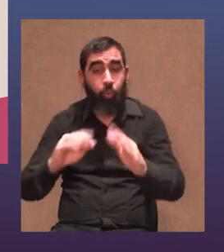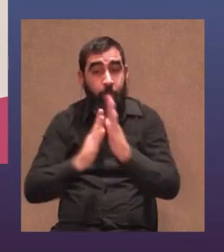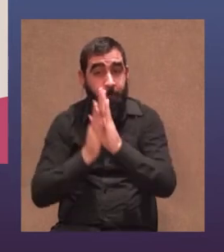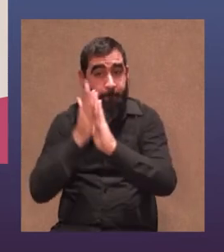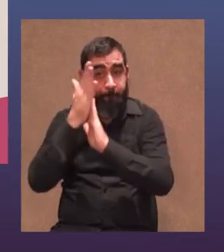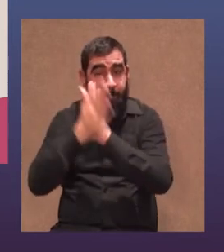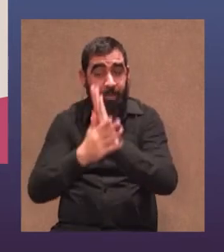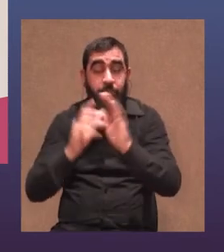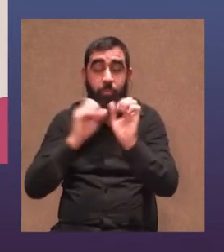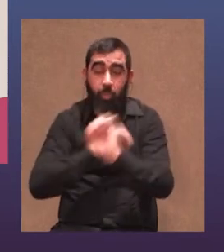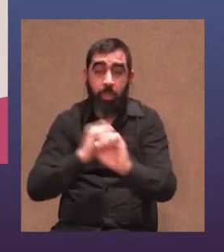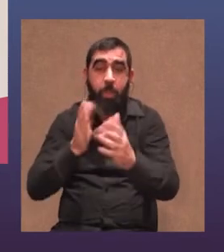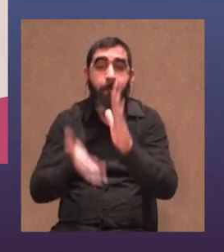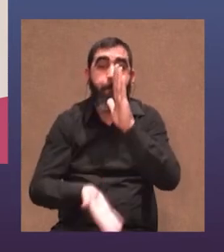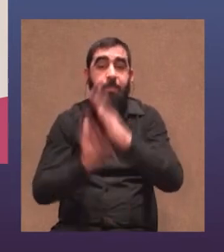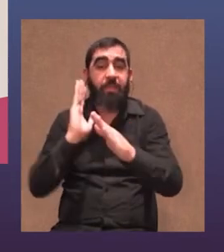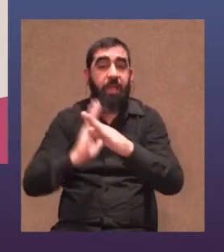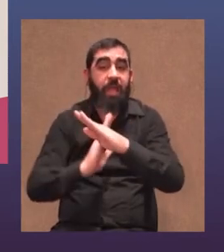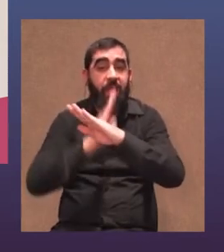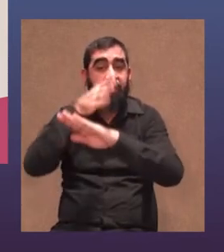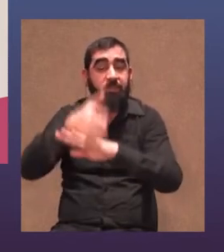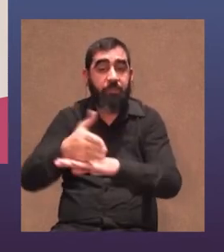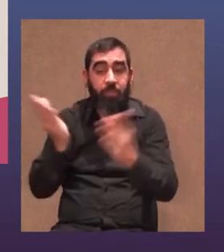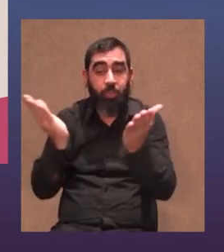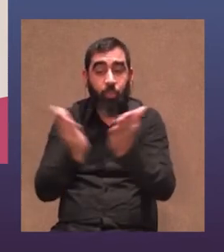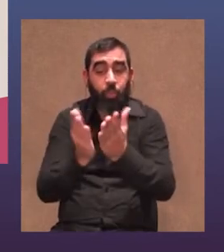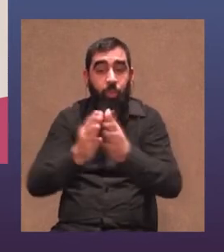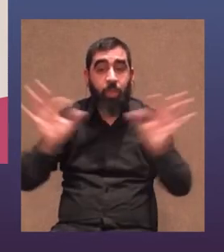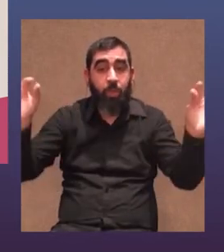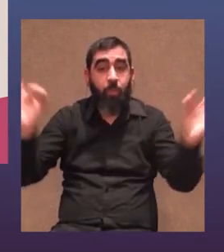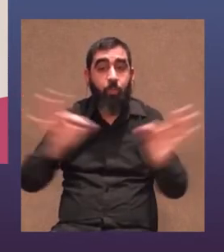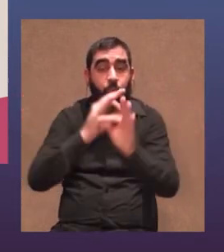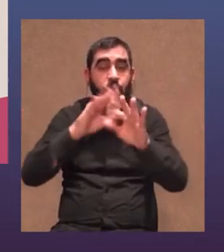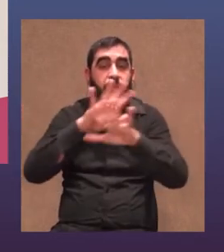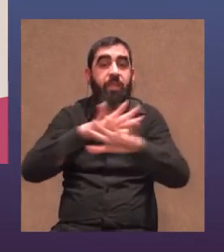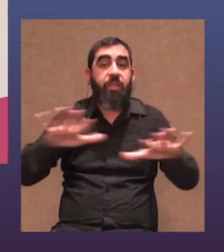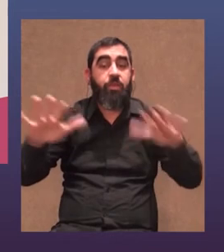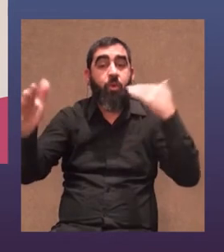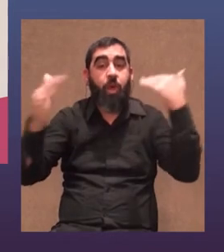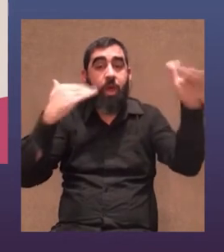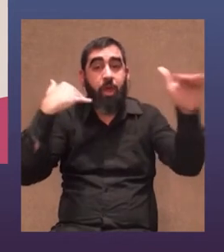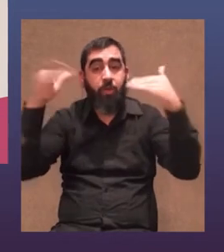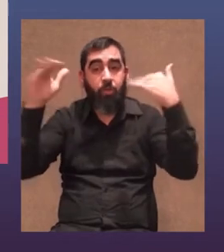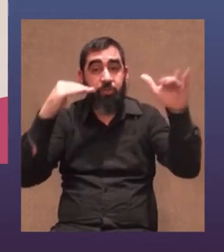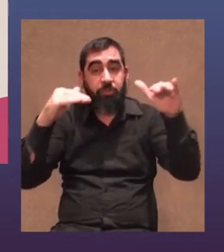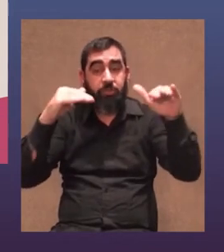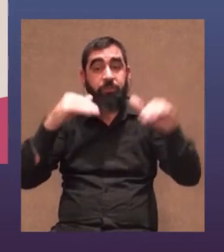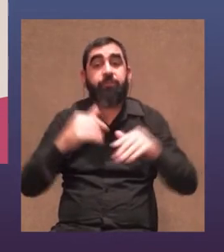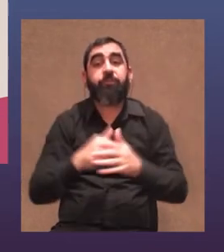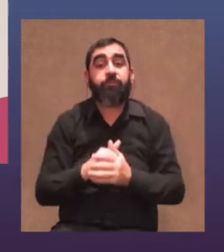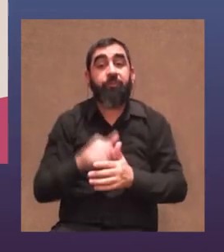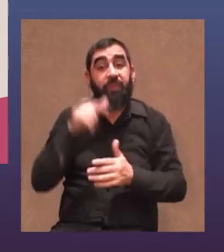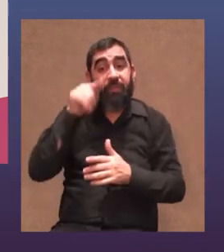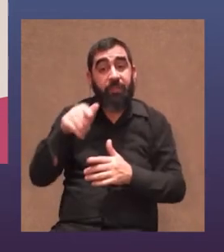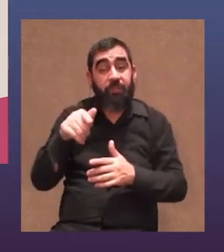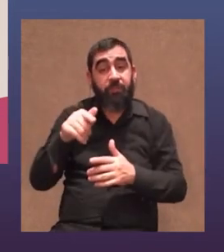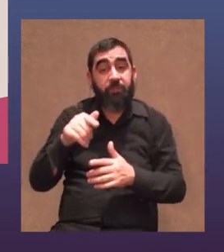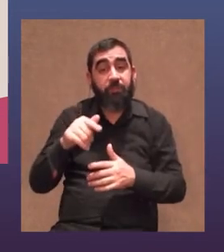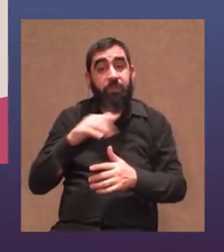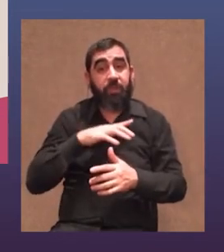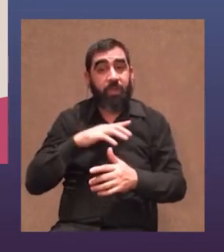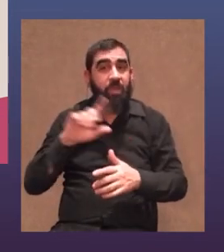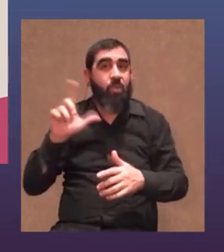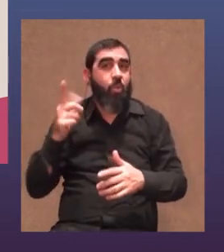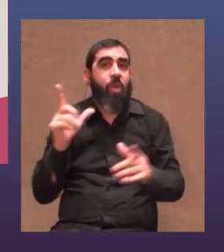más accesible el estudio de la música en niños, en adolescentes, ese acercamiento, y eso es algo como que no tiene